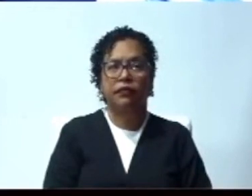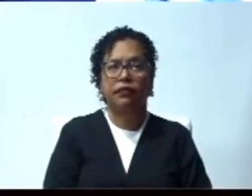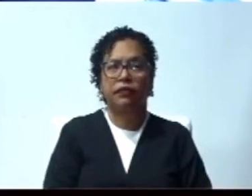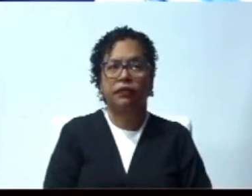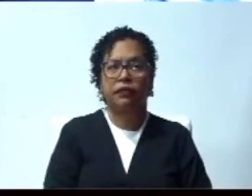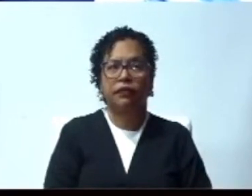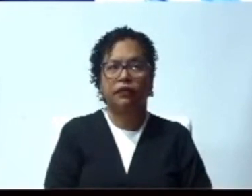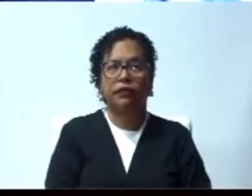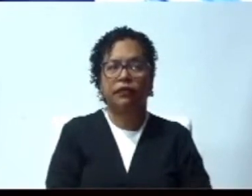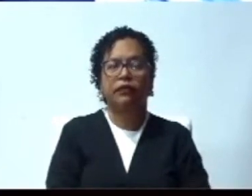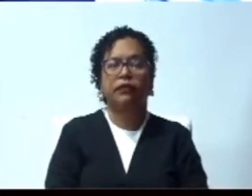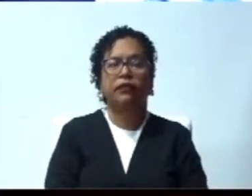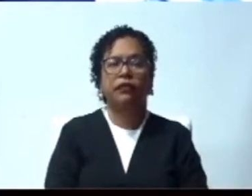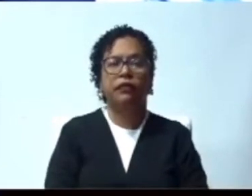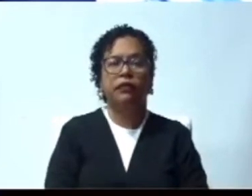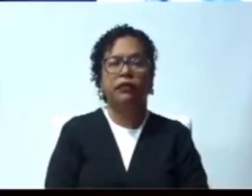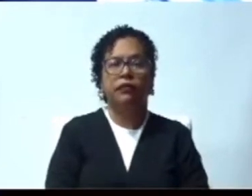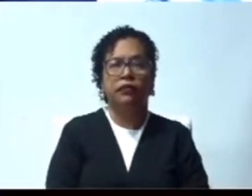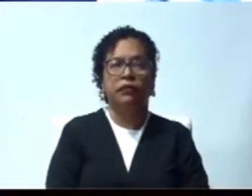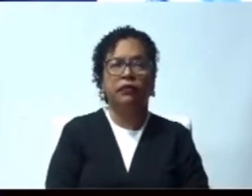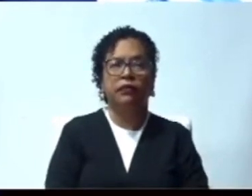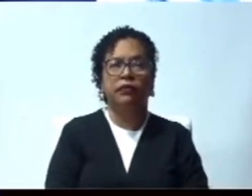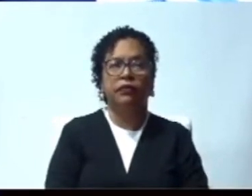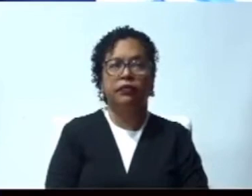a las jurisdicciones